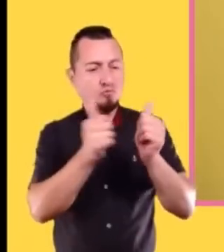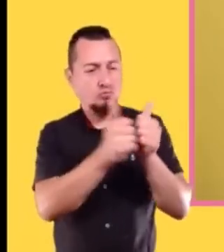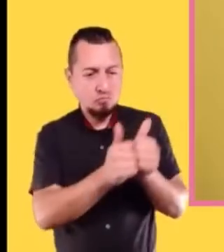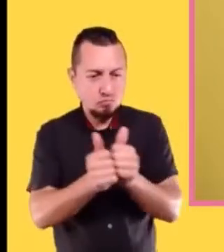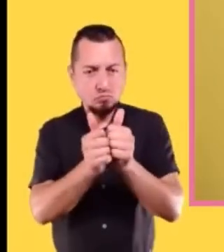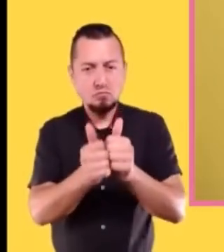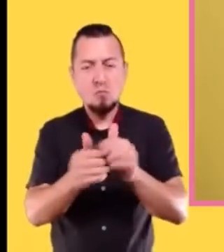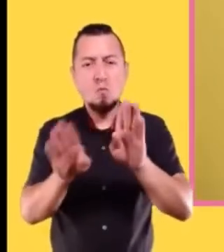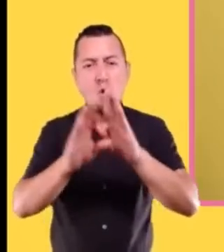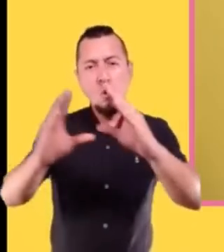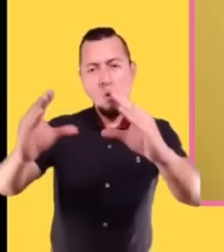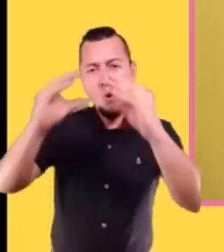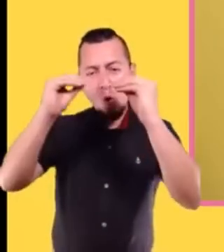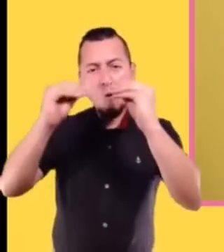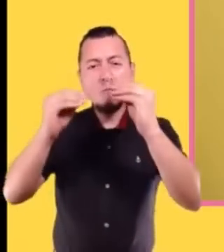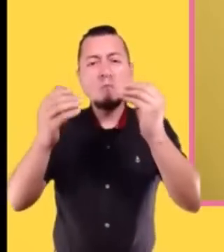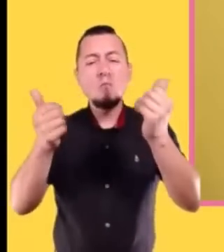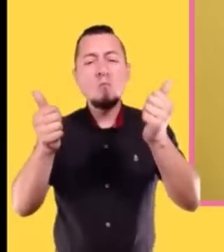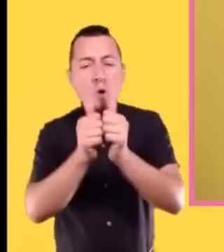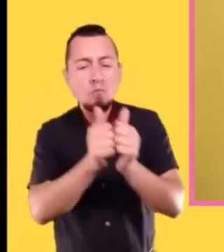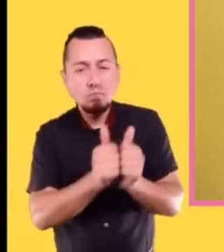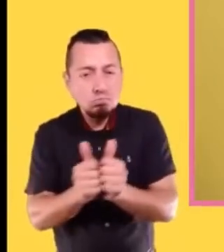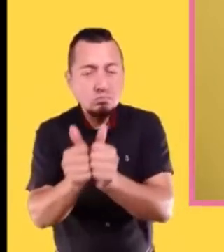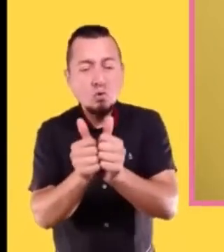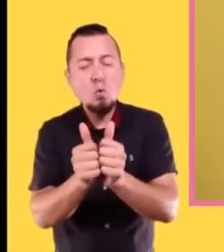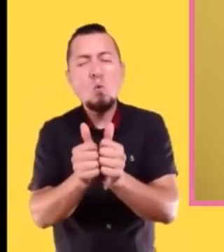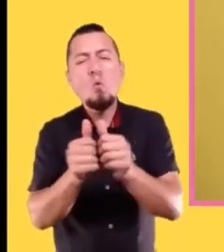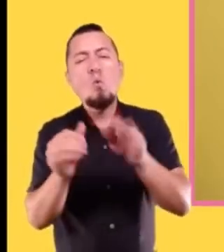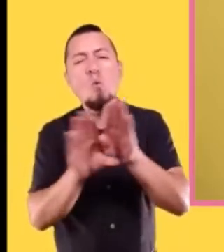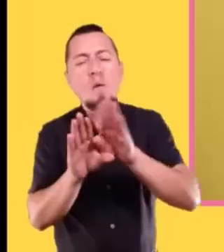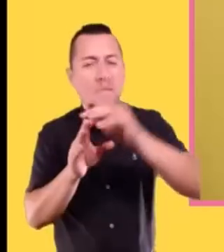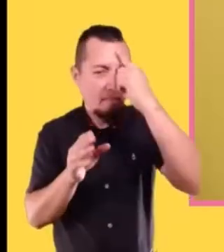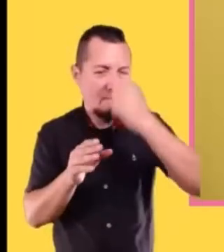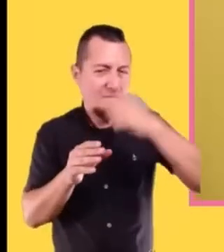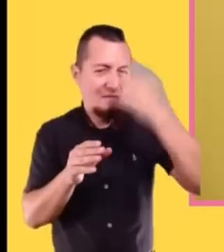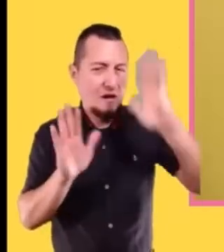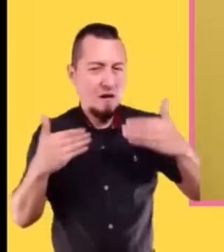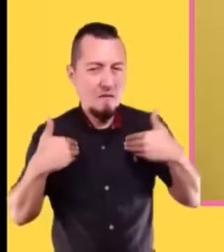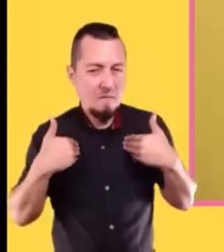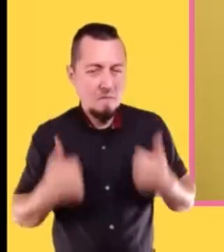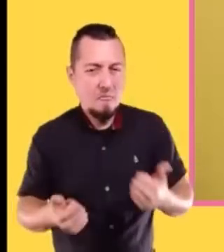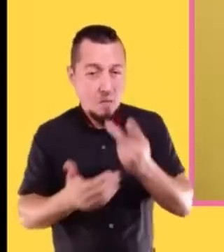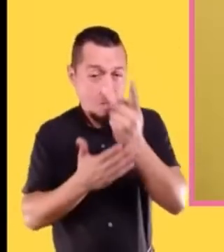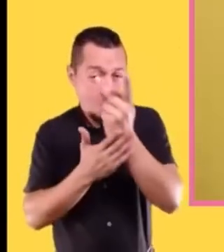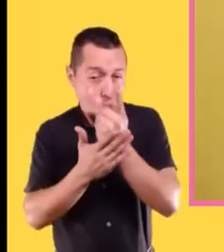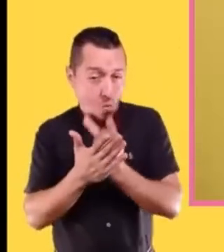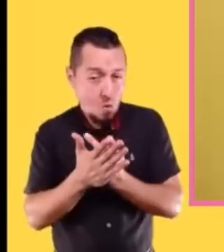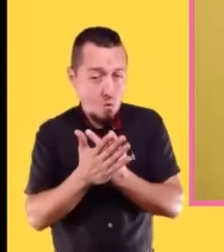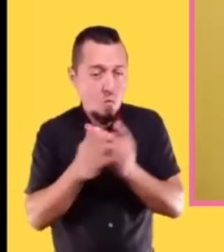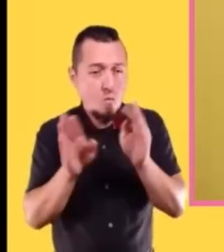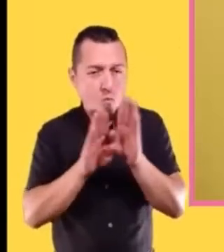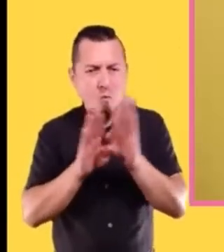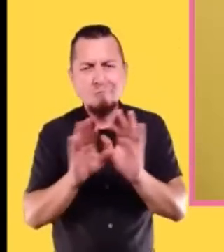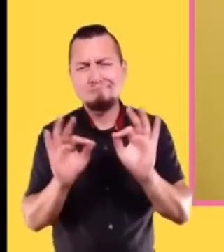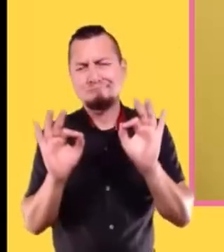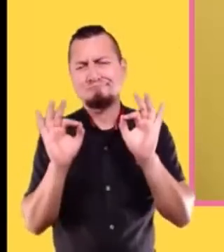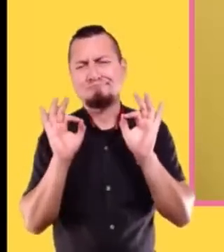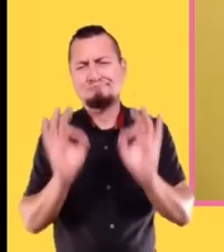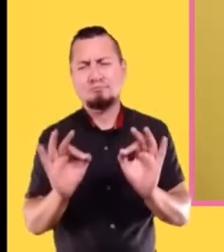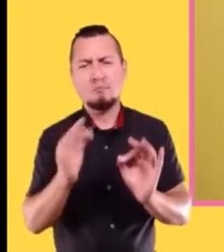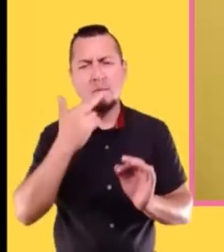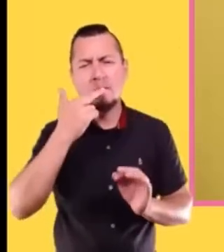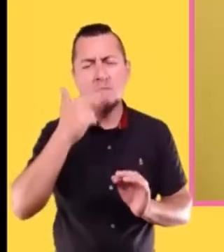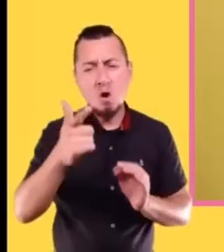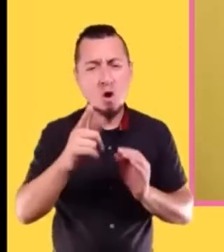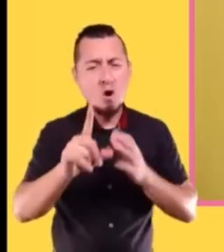tener los recursos didácticos y académicos para tener un programa o un ciclo escolar exitoso, o complementar si